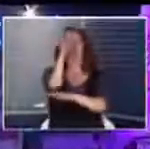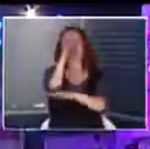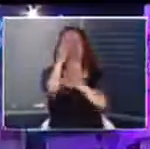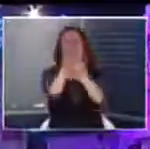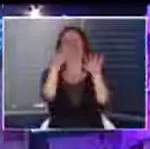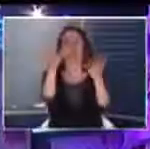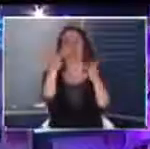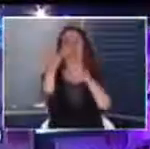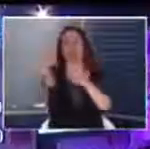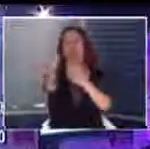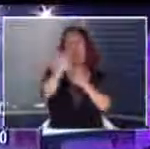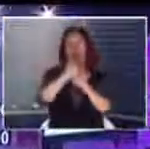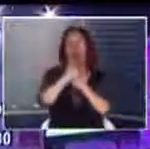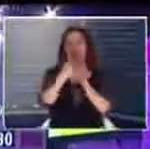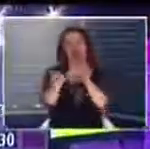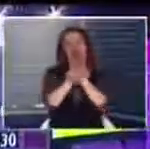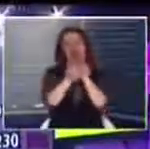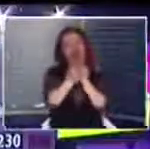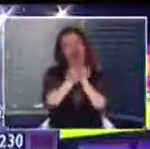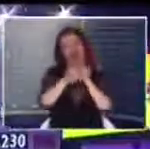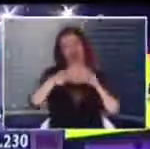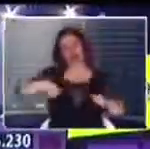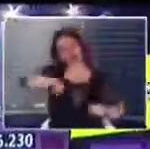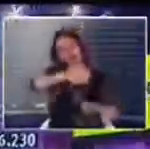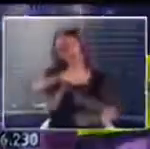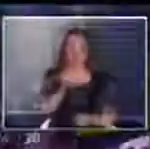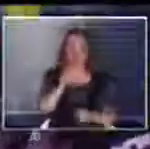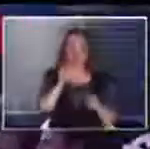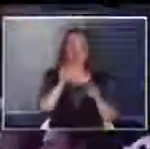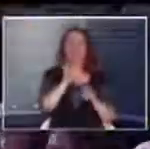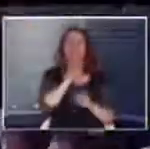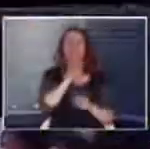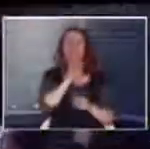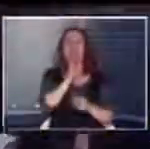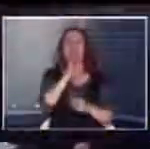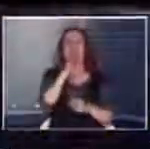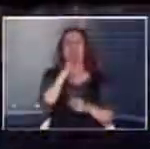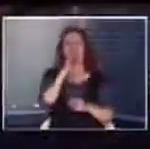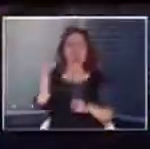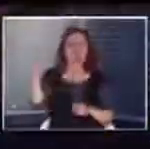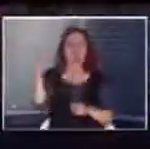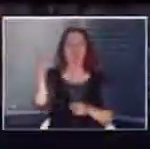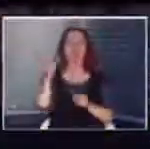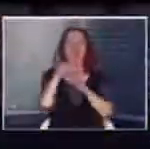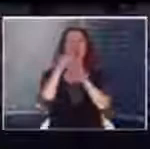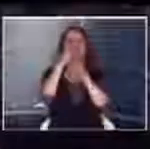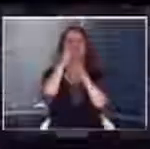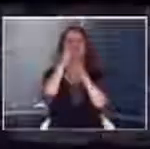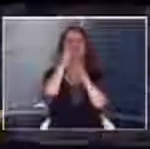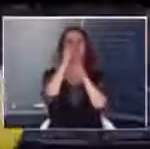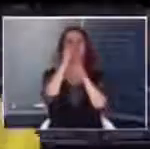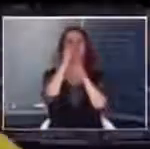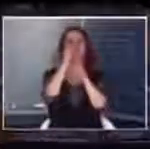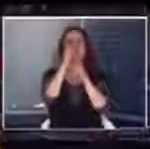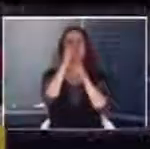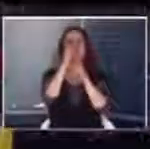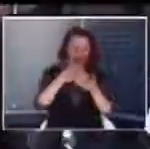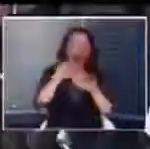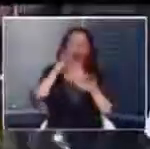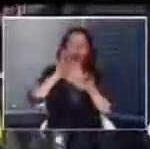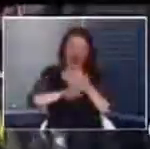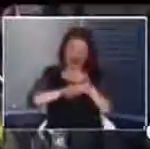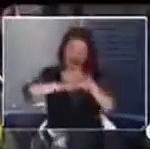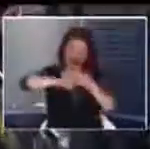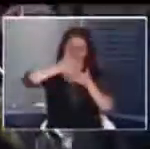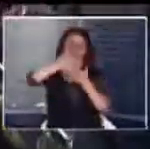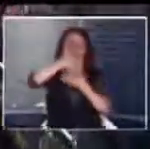Televisión estarán motivando a los colombianos para que hagan sus donaciones y lleguemos a la meta de recoger los 10.500 millones de pesos